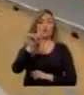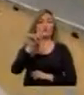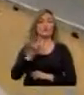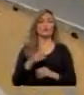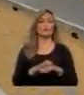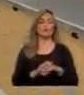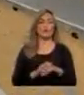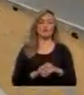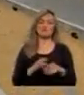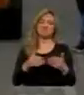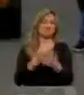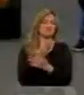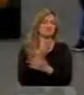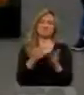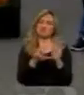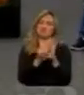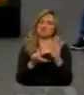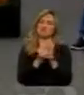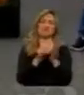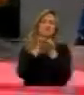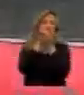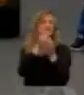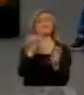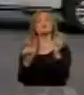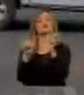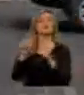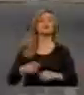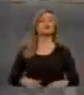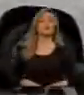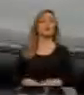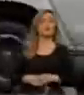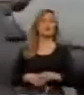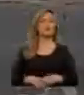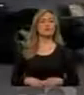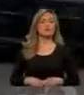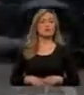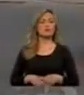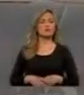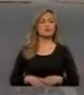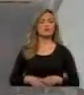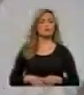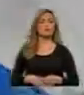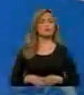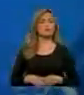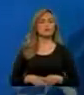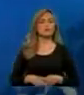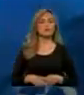nuevas medidas en beneficio de la ciudadanía. Valery Villalba, 24 horas.